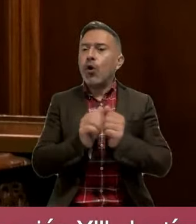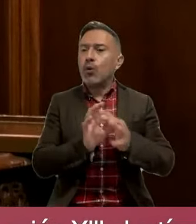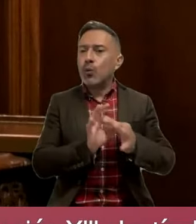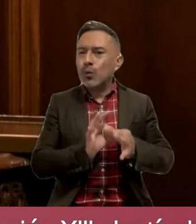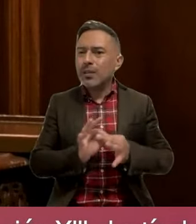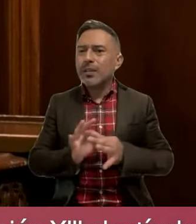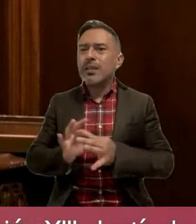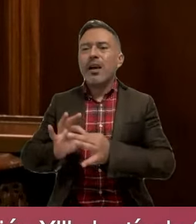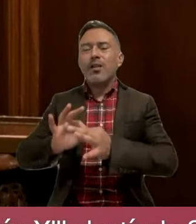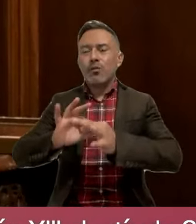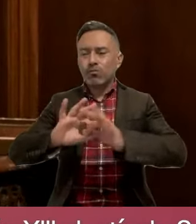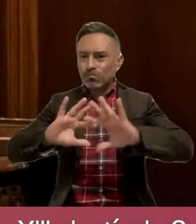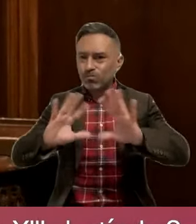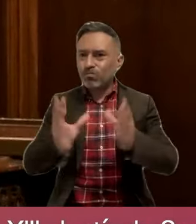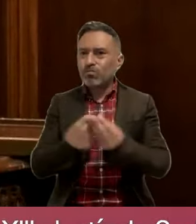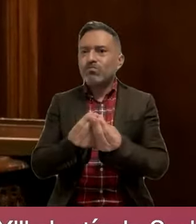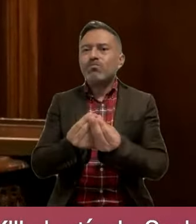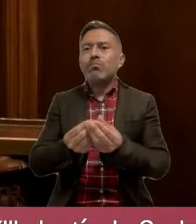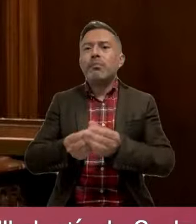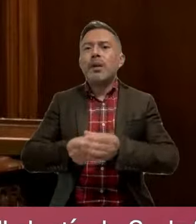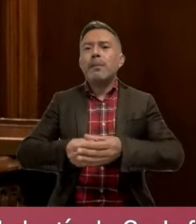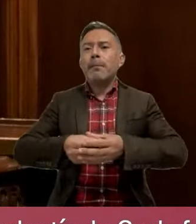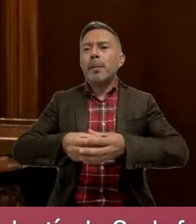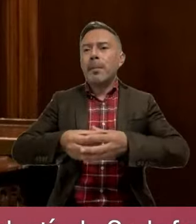La pacificación de este país